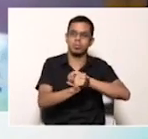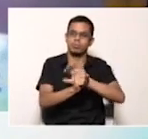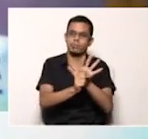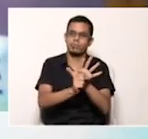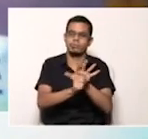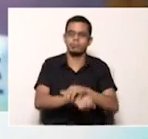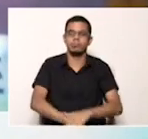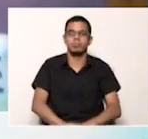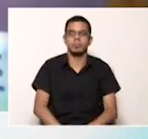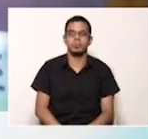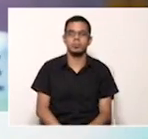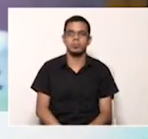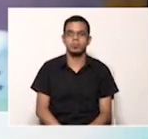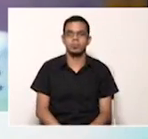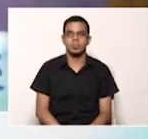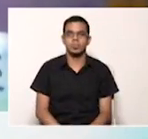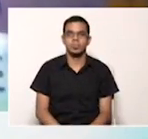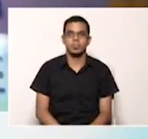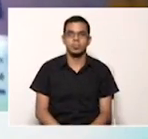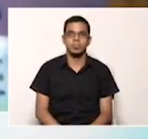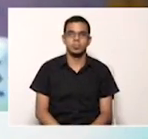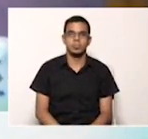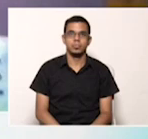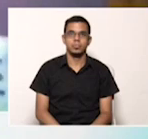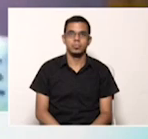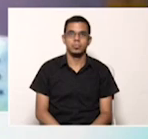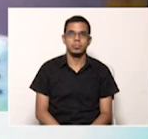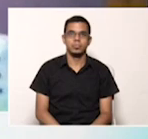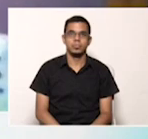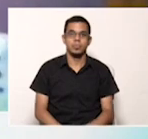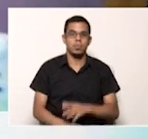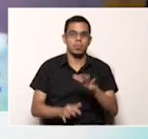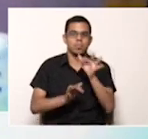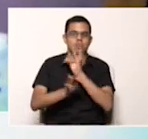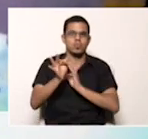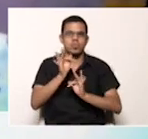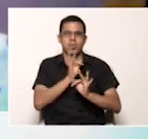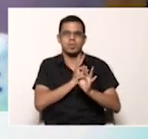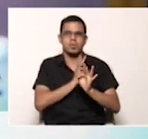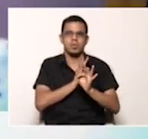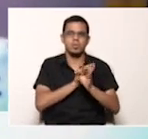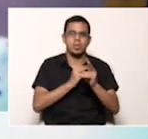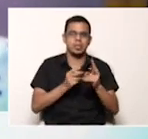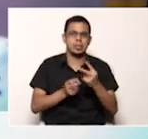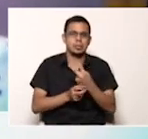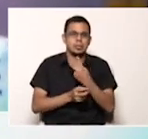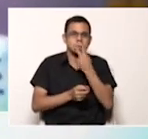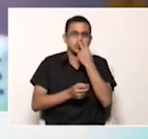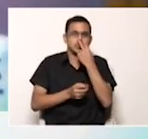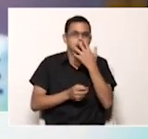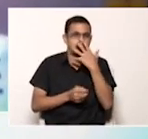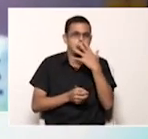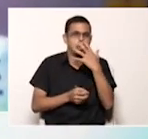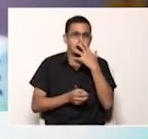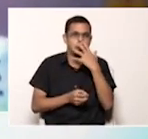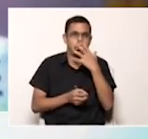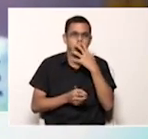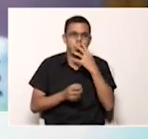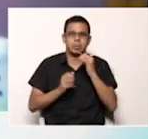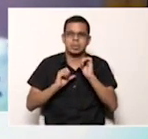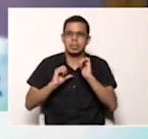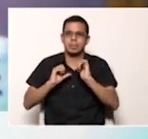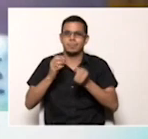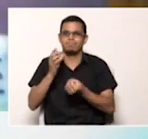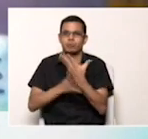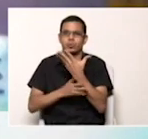el COVID-19, el cual es una enfermedad respiratoria nueva que se identificó por primera vez en Wuhan, China,